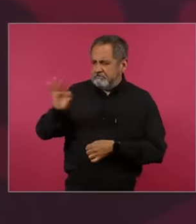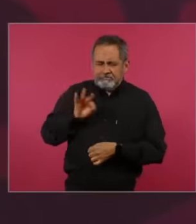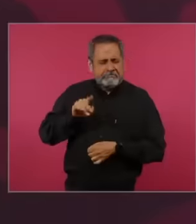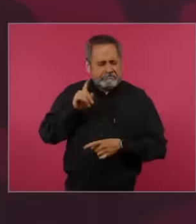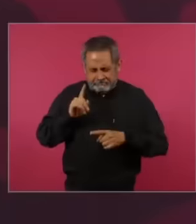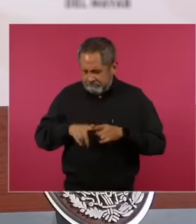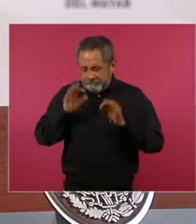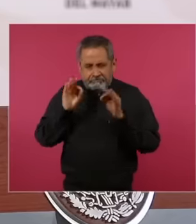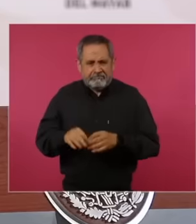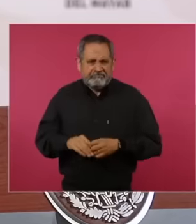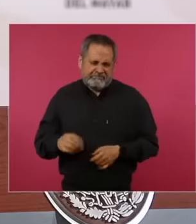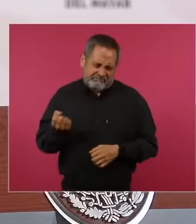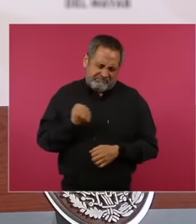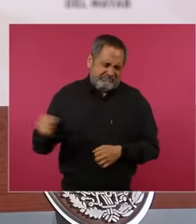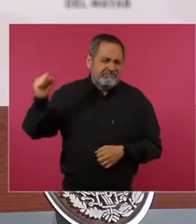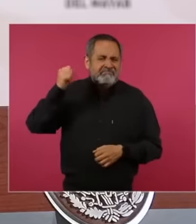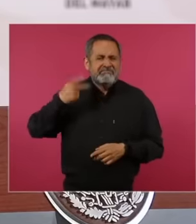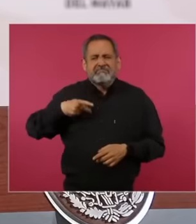que es mucha pieza,